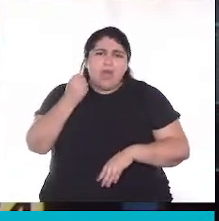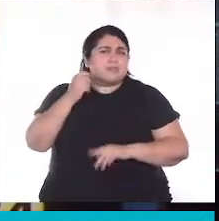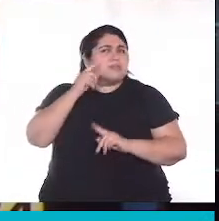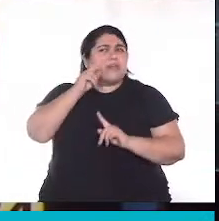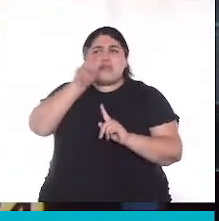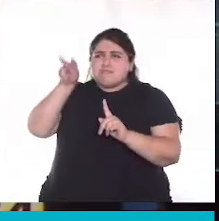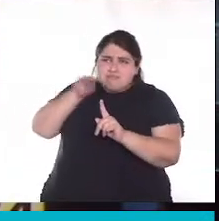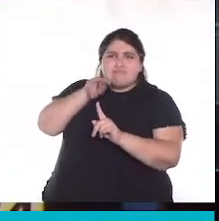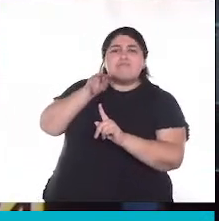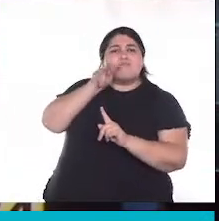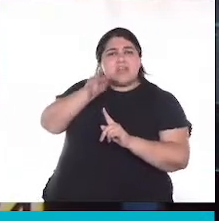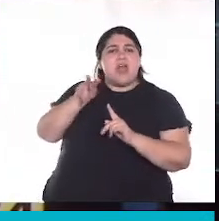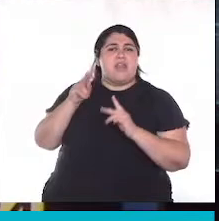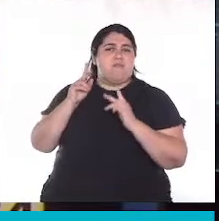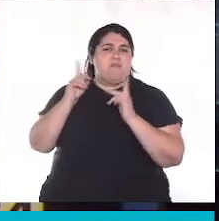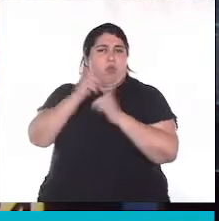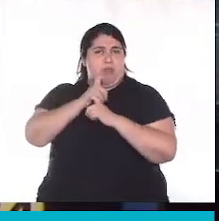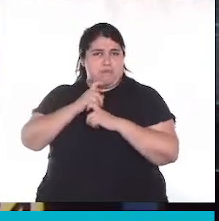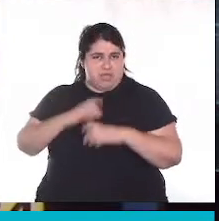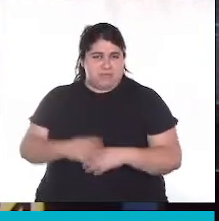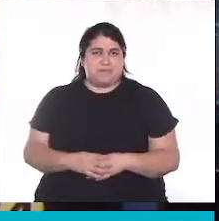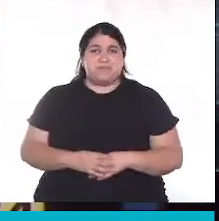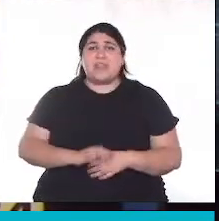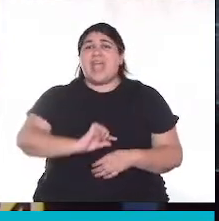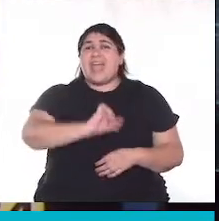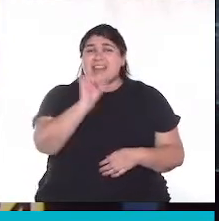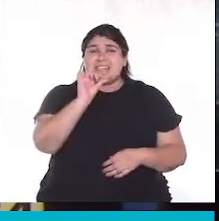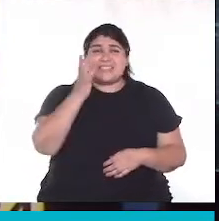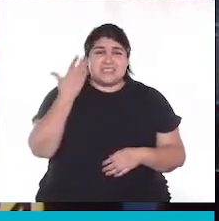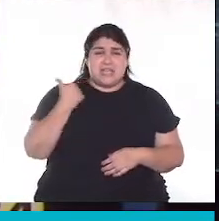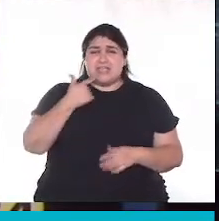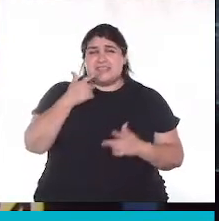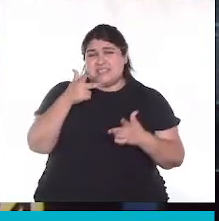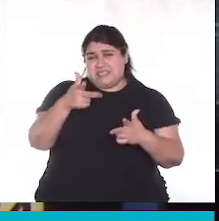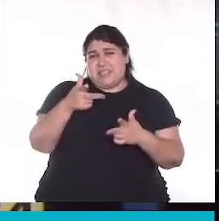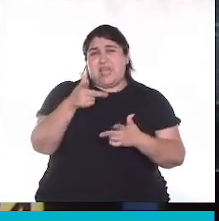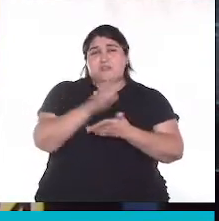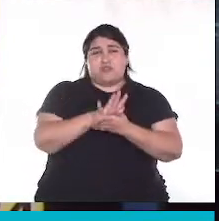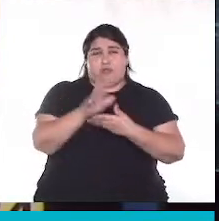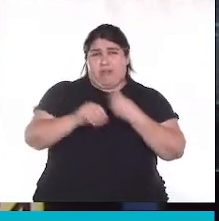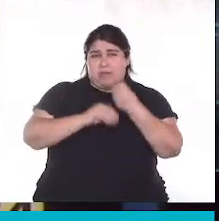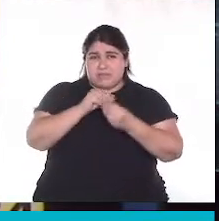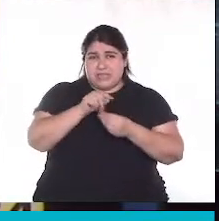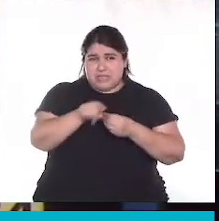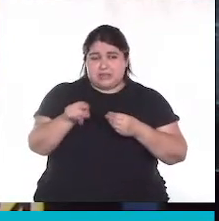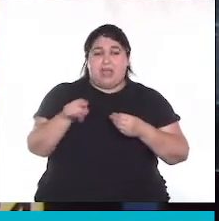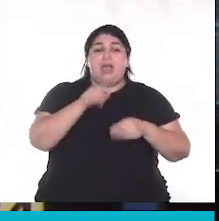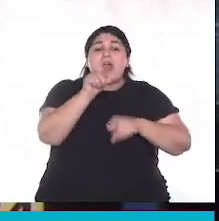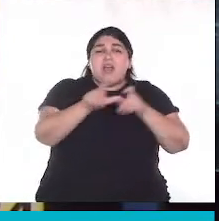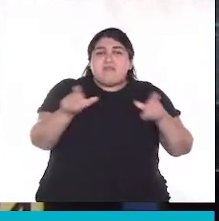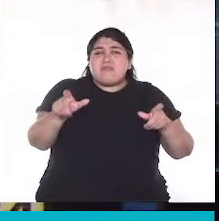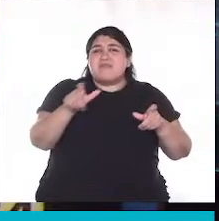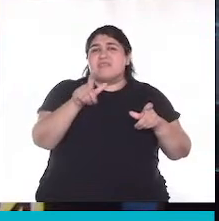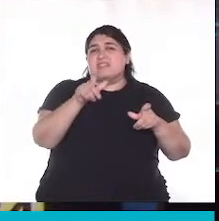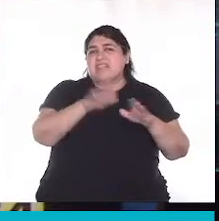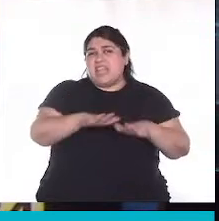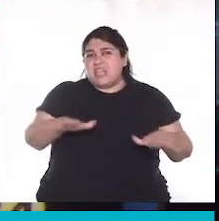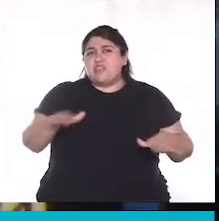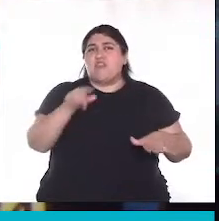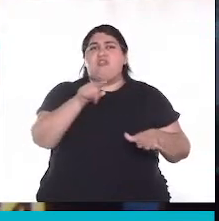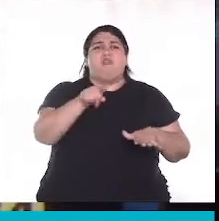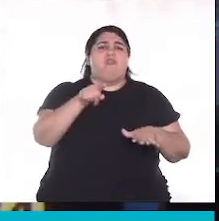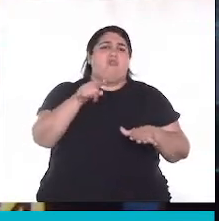frente. Hoy acá les acaban de decir a esos chicos, a esas familias, a esos enfermos que sufren